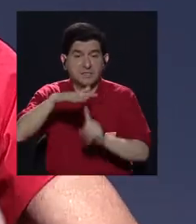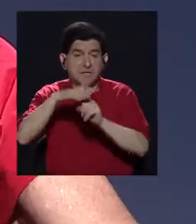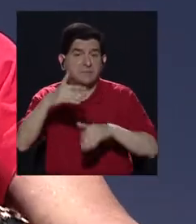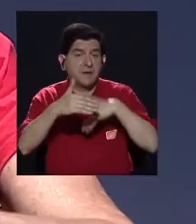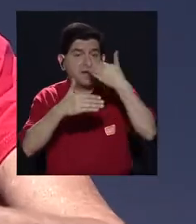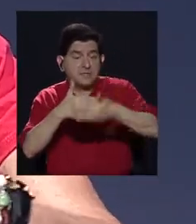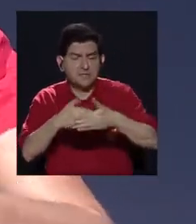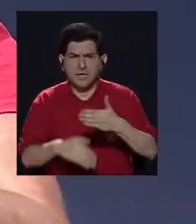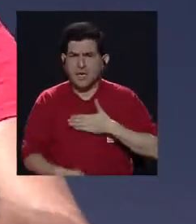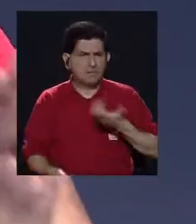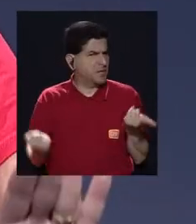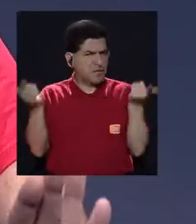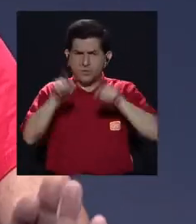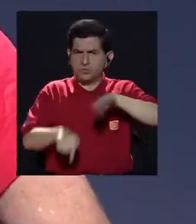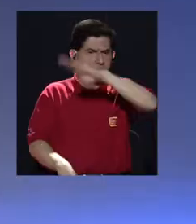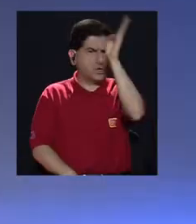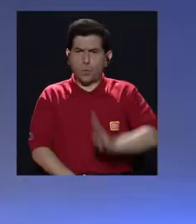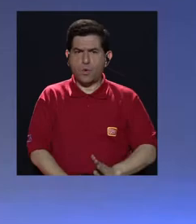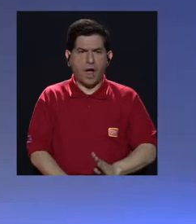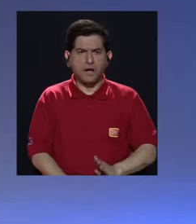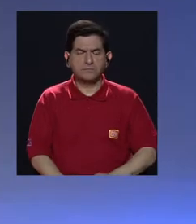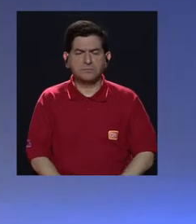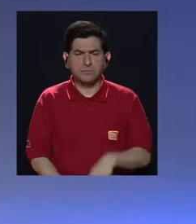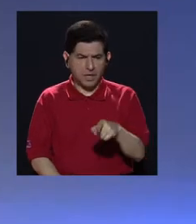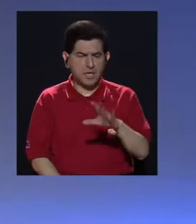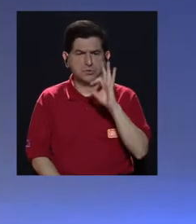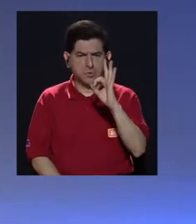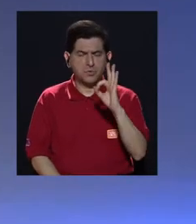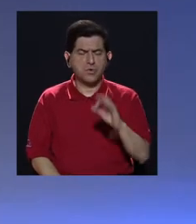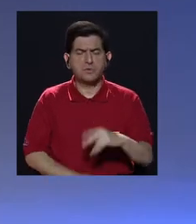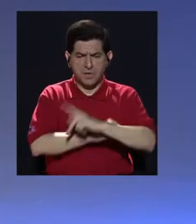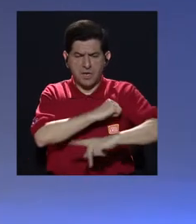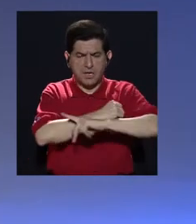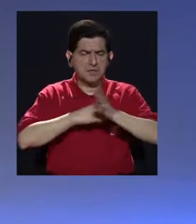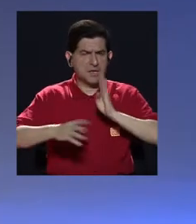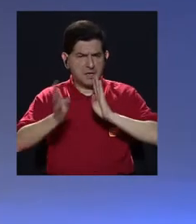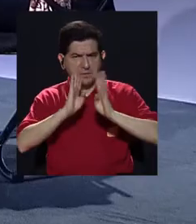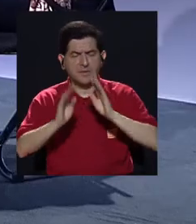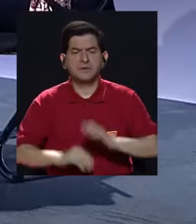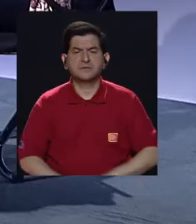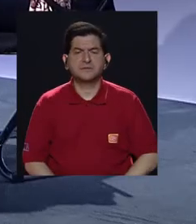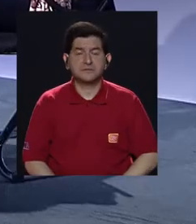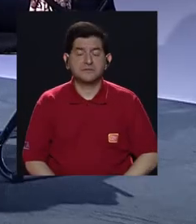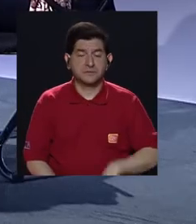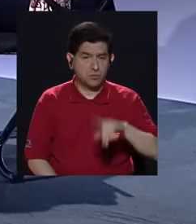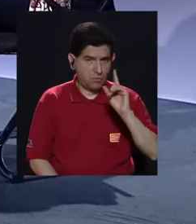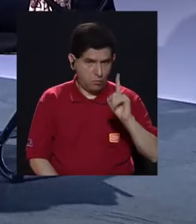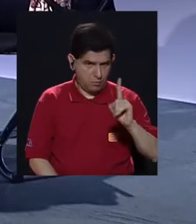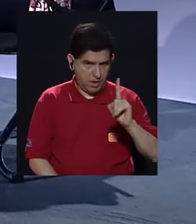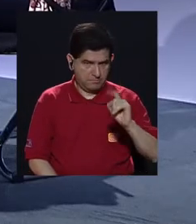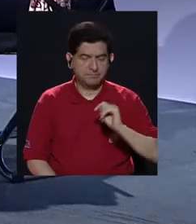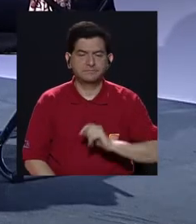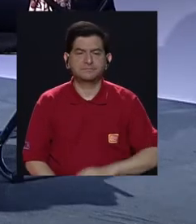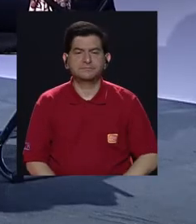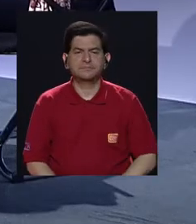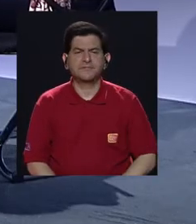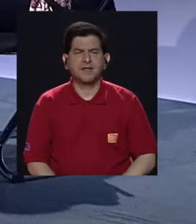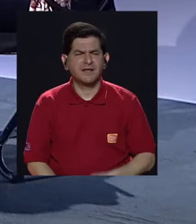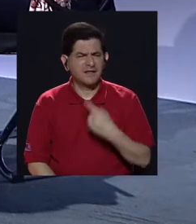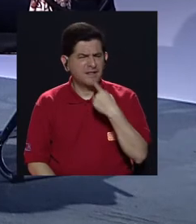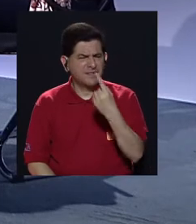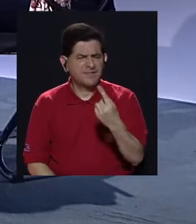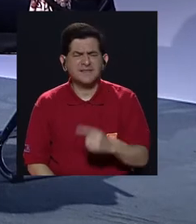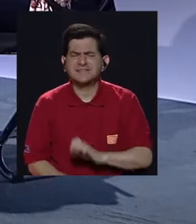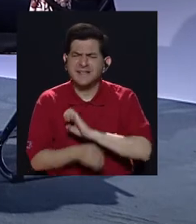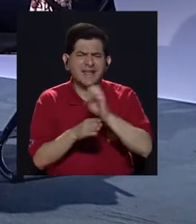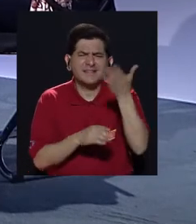surgir eso a mí nunca me ha pasado entonces eso habla bien en este país es eso es una porque